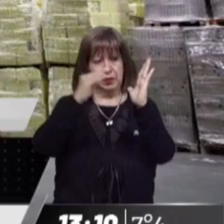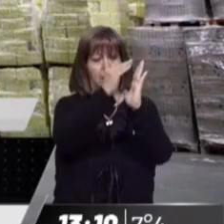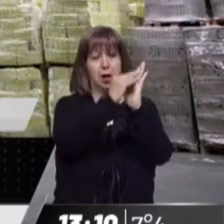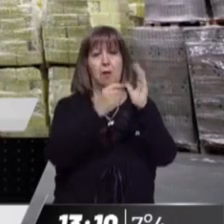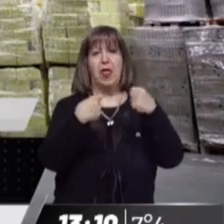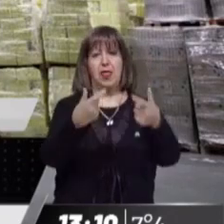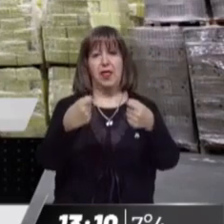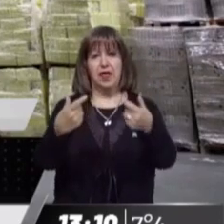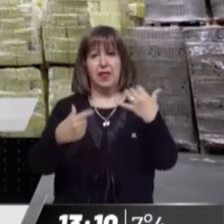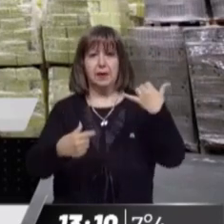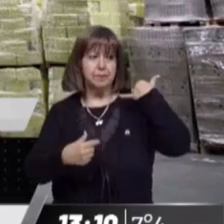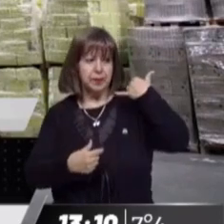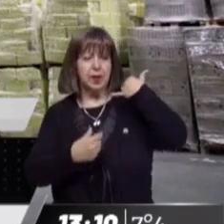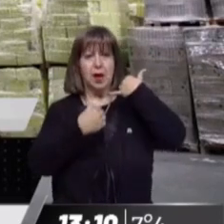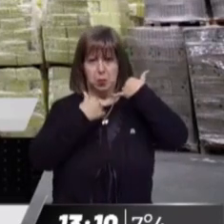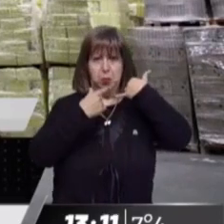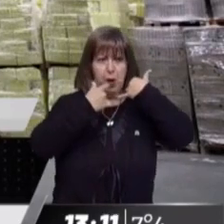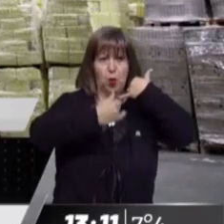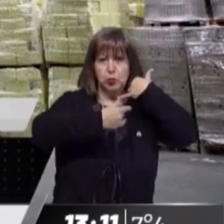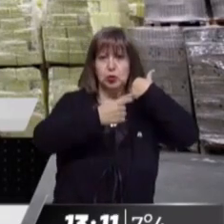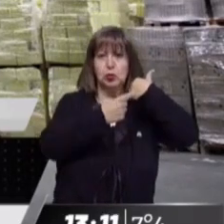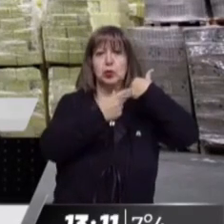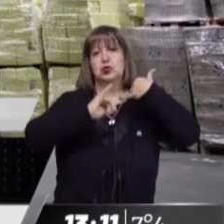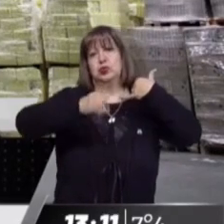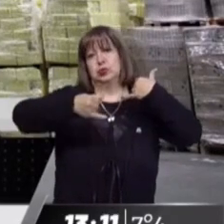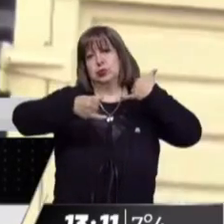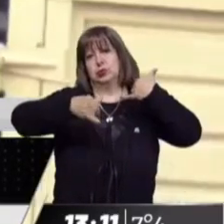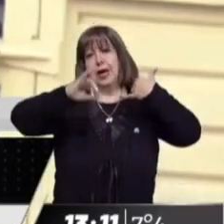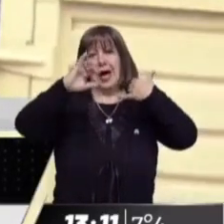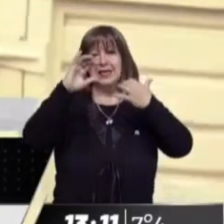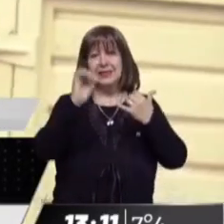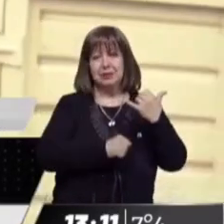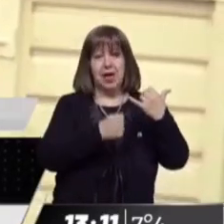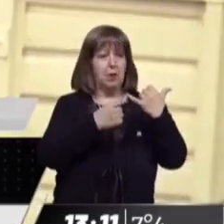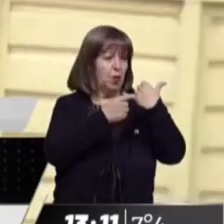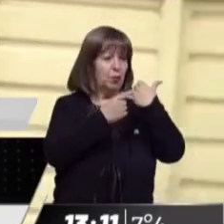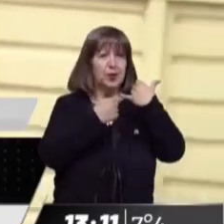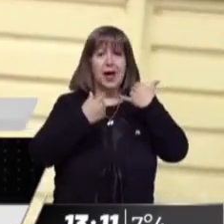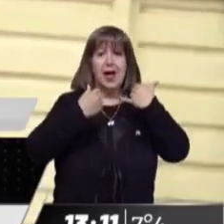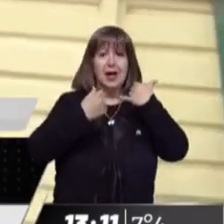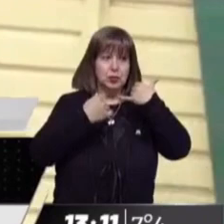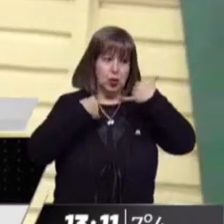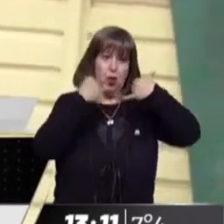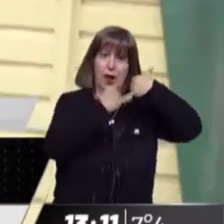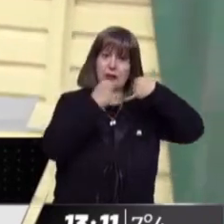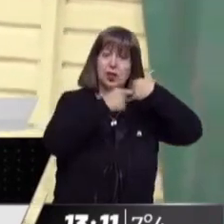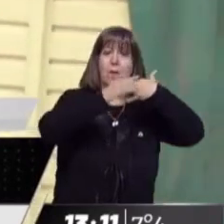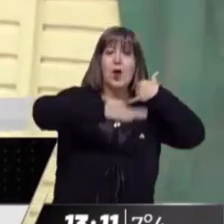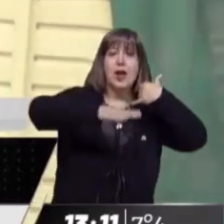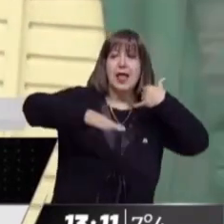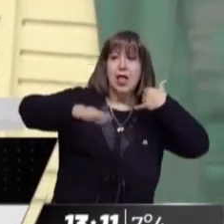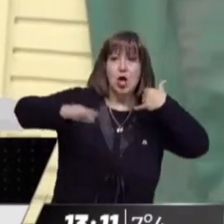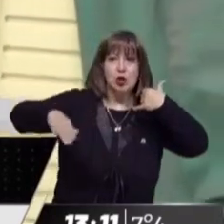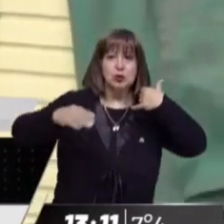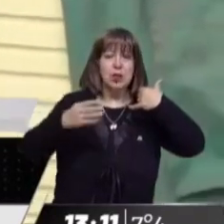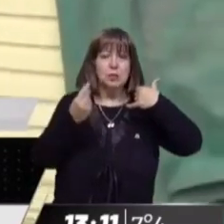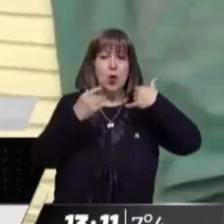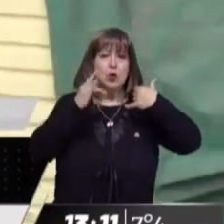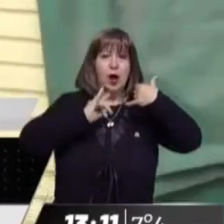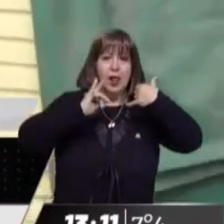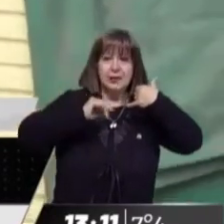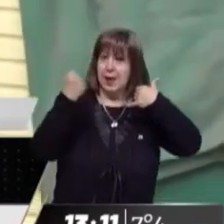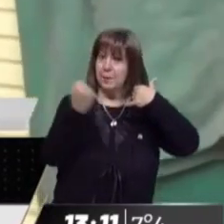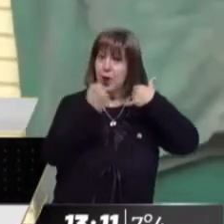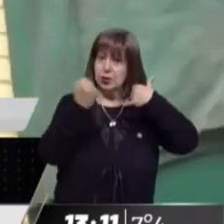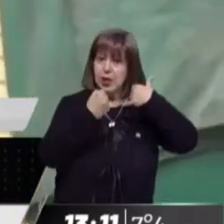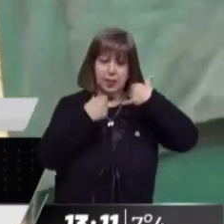esto, por supuesto que aceptamos, primero porque nos ayuda en la cantidad de niños que nosotros tenemos en los centros con la leche, y